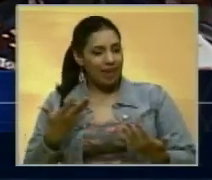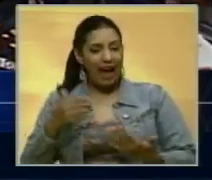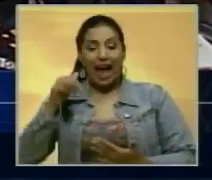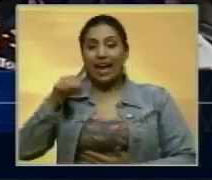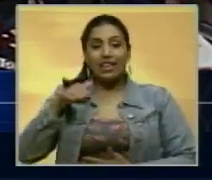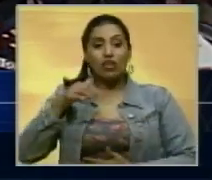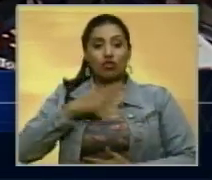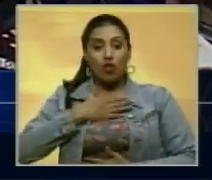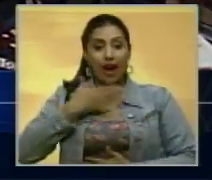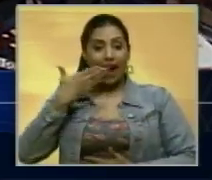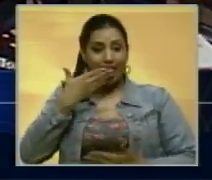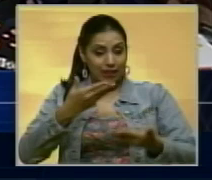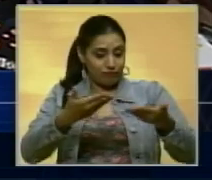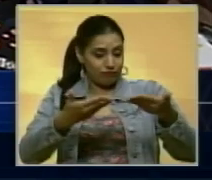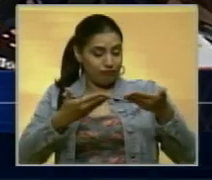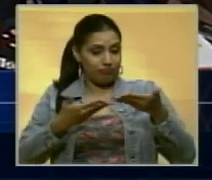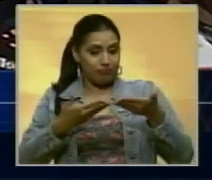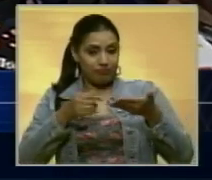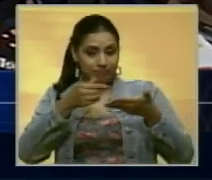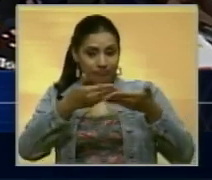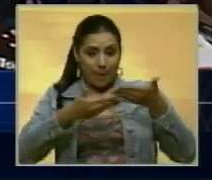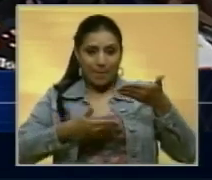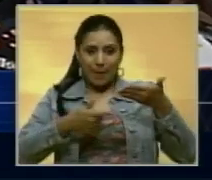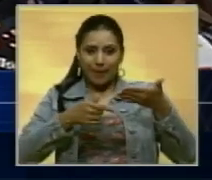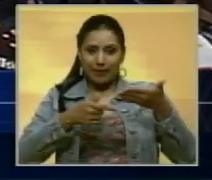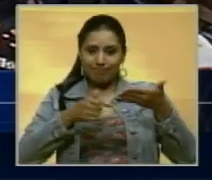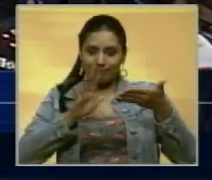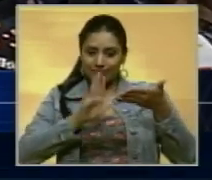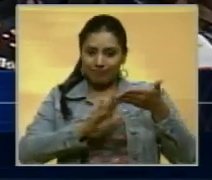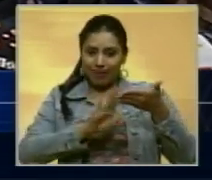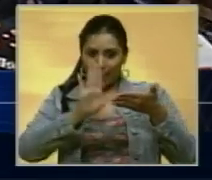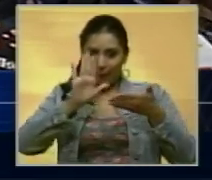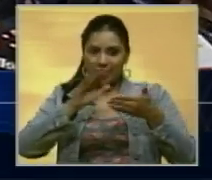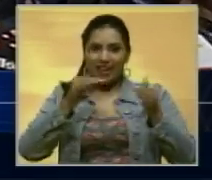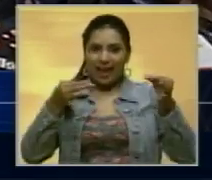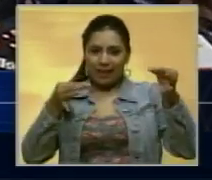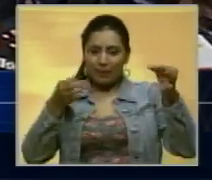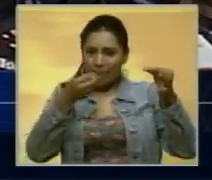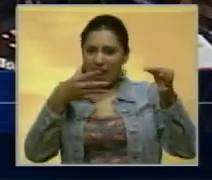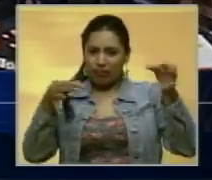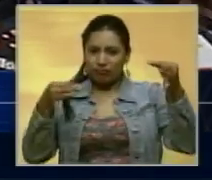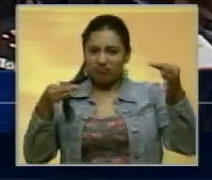Aquí yo tengo esta carta que me envió, perdón, aquí está esta carta,